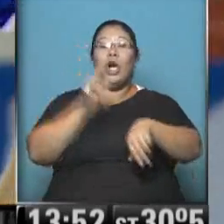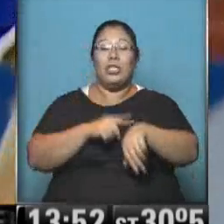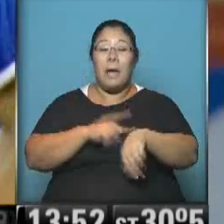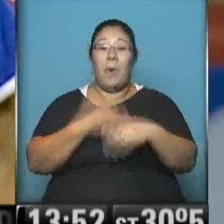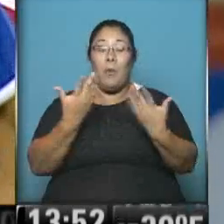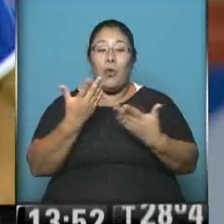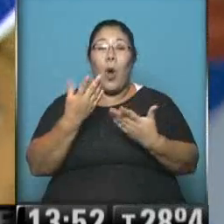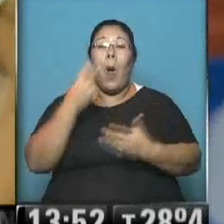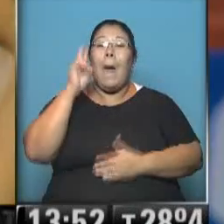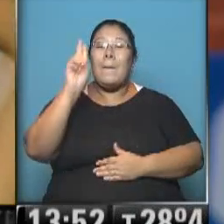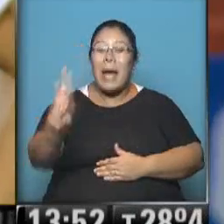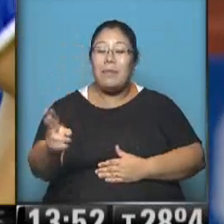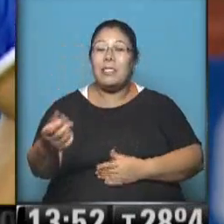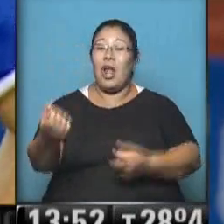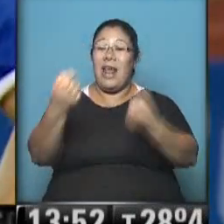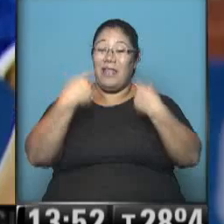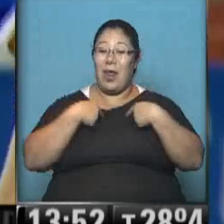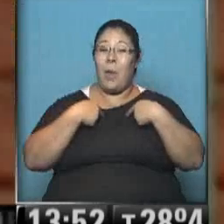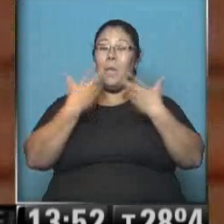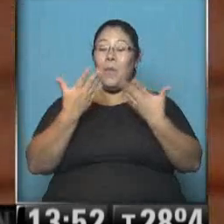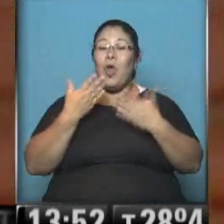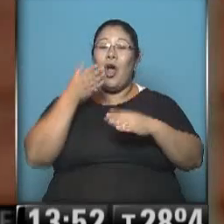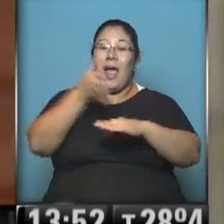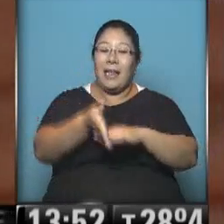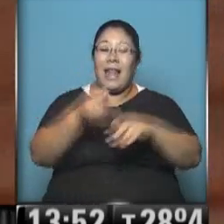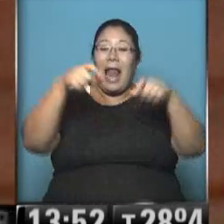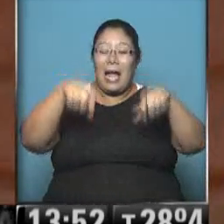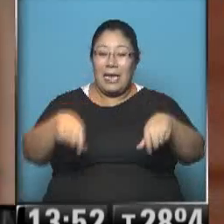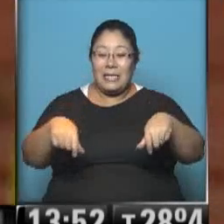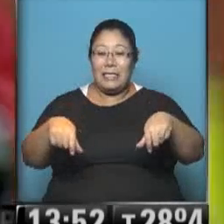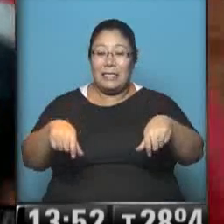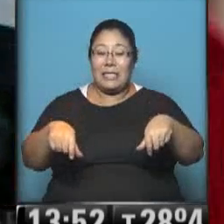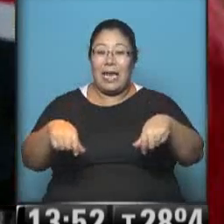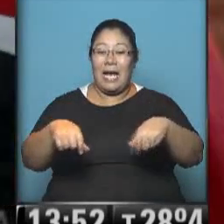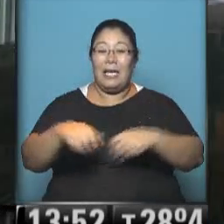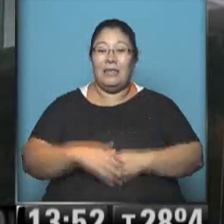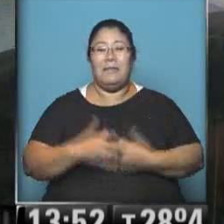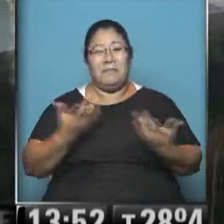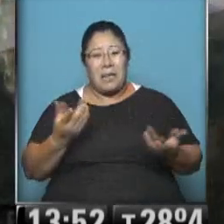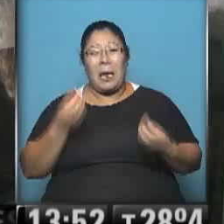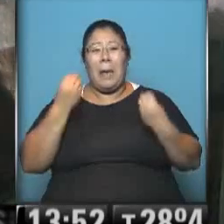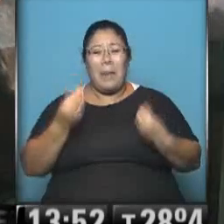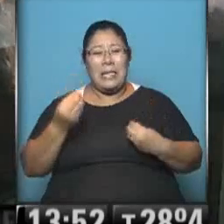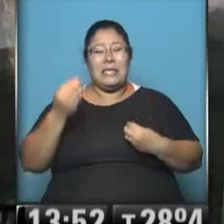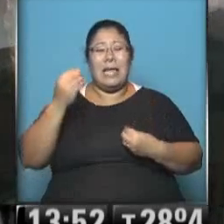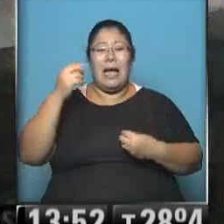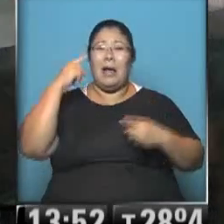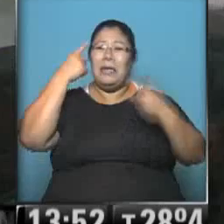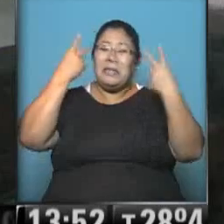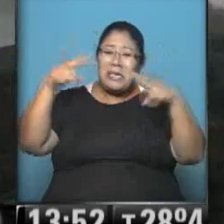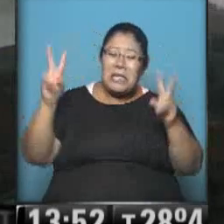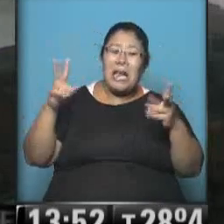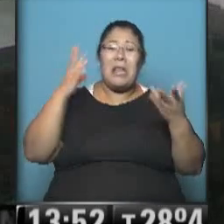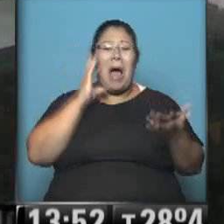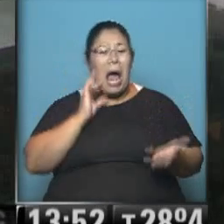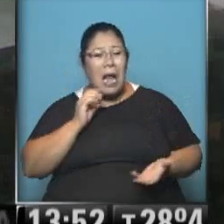al equipo al globo, que terminó perdiendo 2-1 en la segunda etapa, sí, en el campo de juego. Está desconcentrado, Apuso. Y parece que sí, ¿no? Cuestiones que tienen que ver con